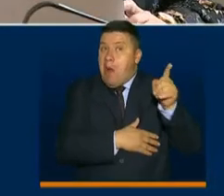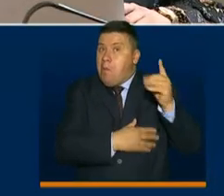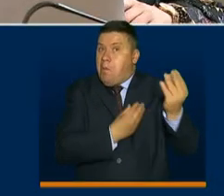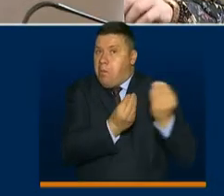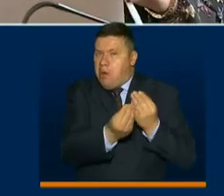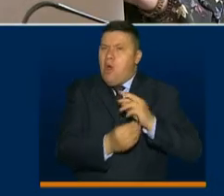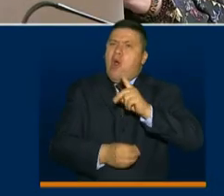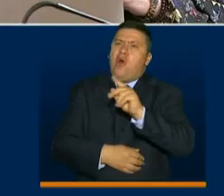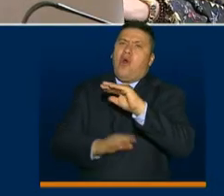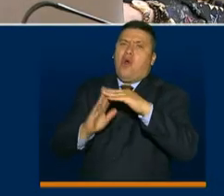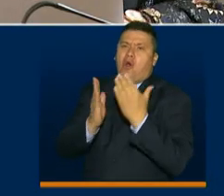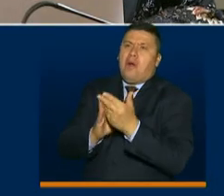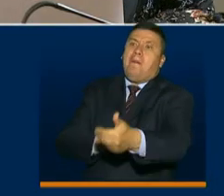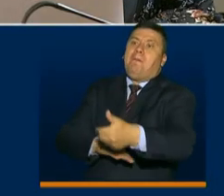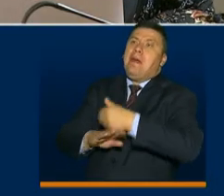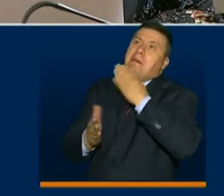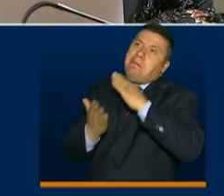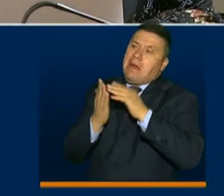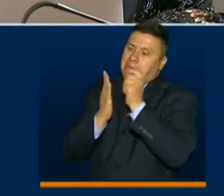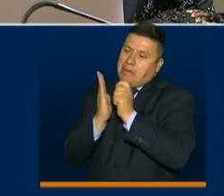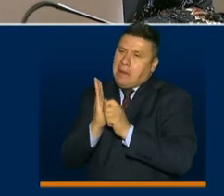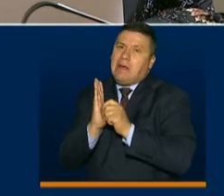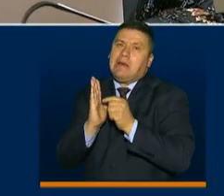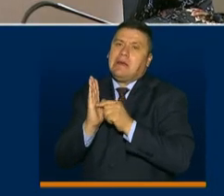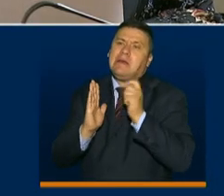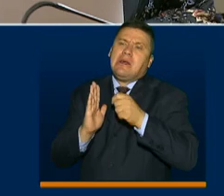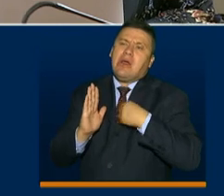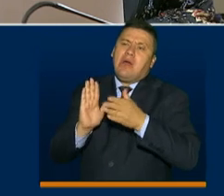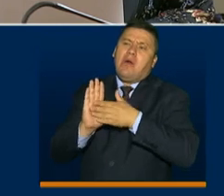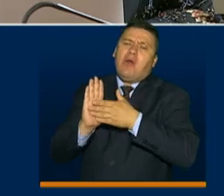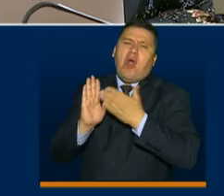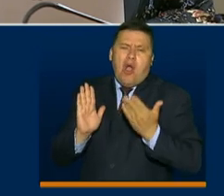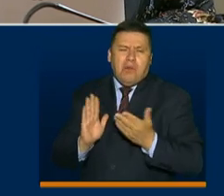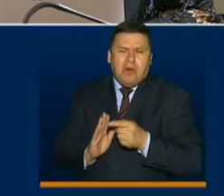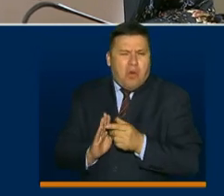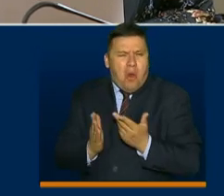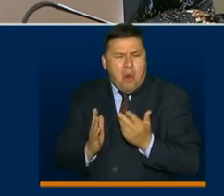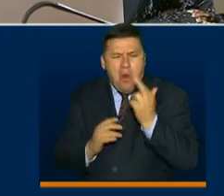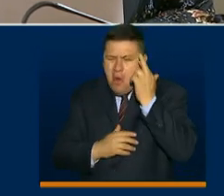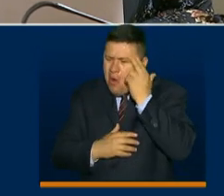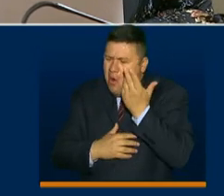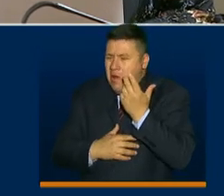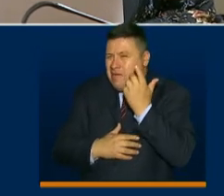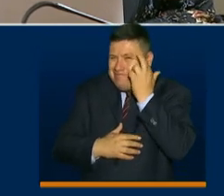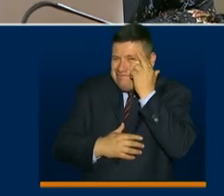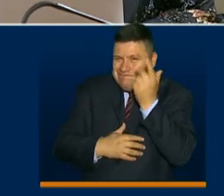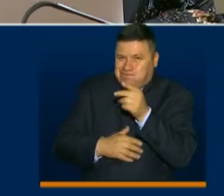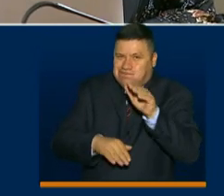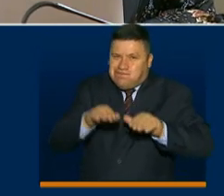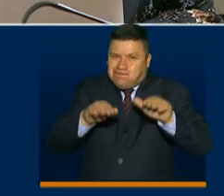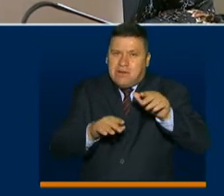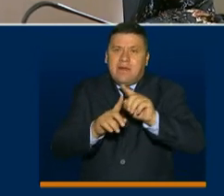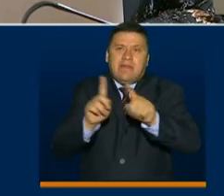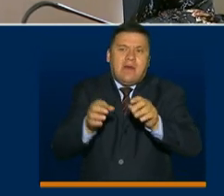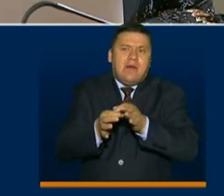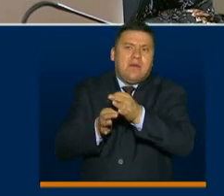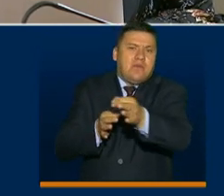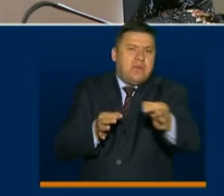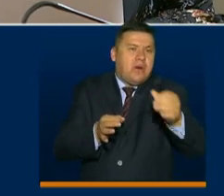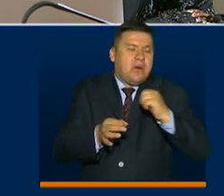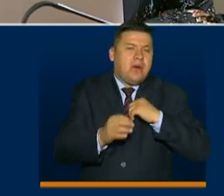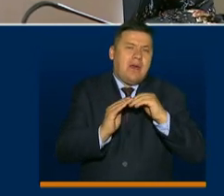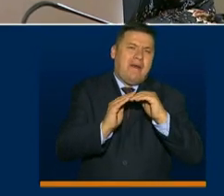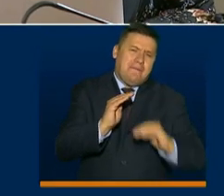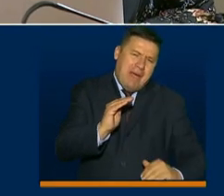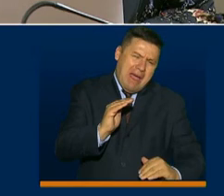que hay otros colegios que han solicitado la aplicación de la medida. Obviamente se está trabajando bajo el concepto diferencial de los municipios